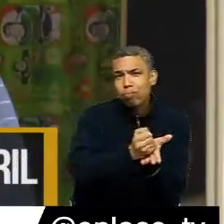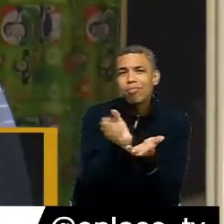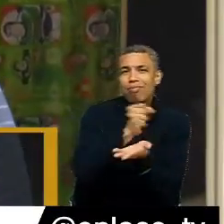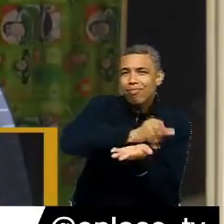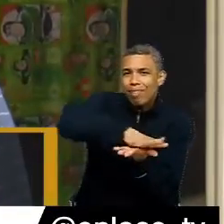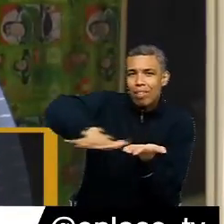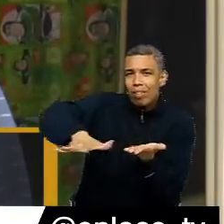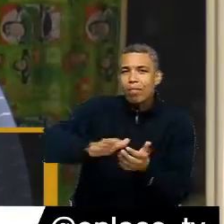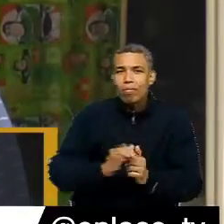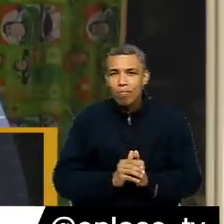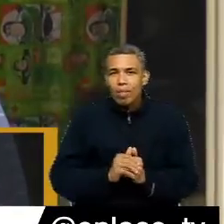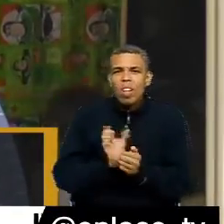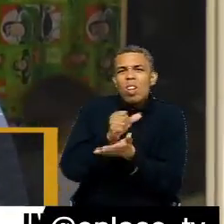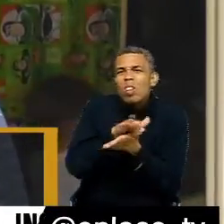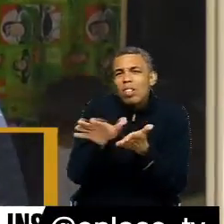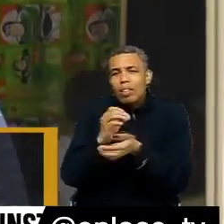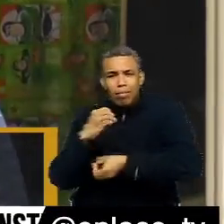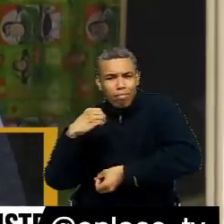medicamentos, no todos, porque pues